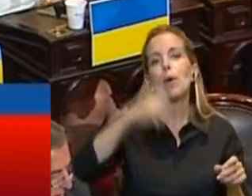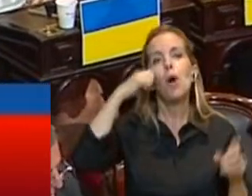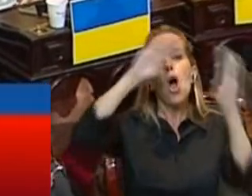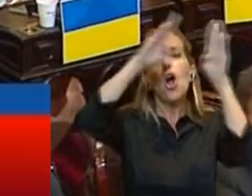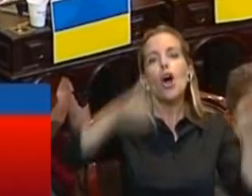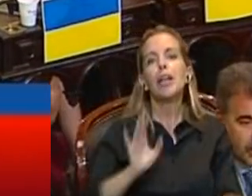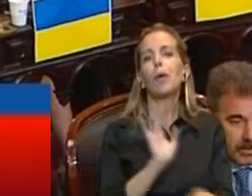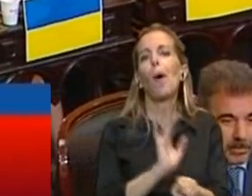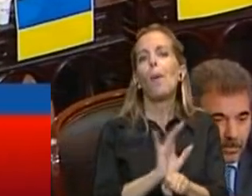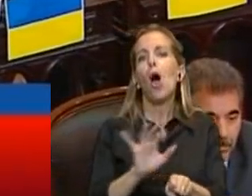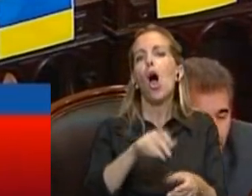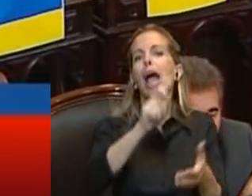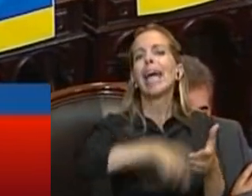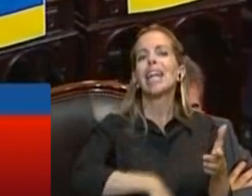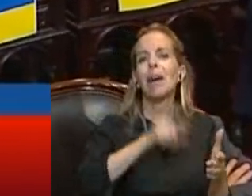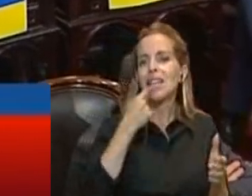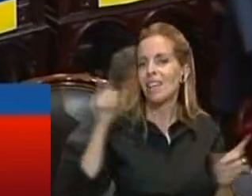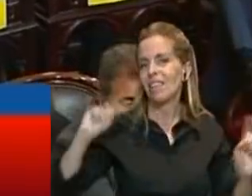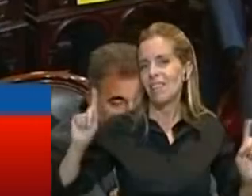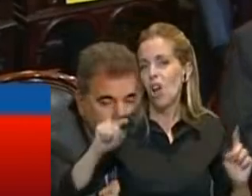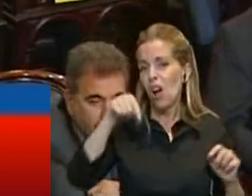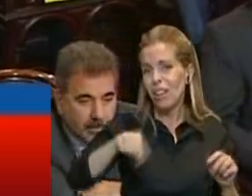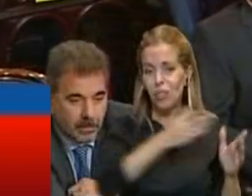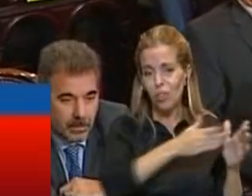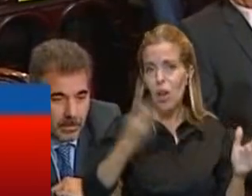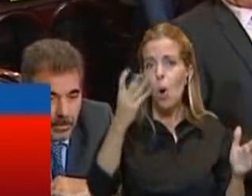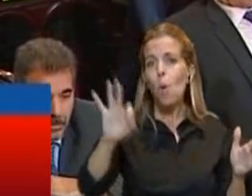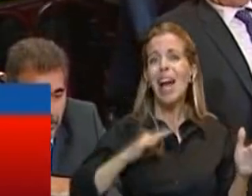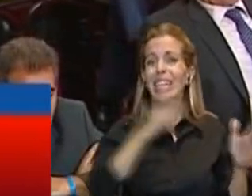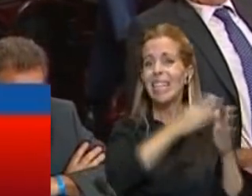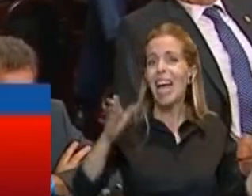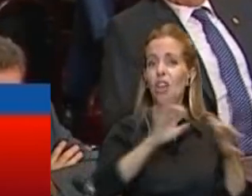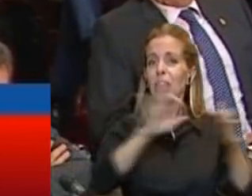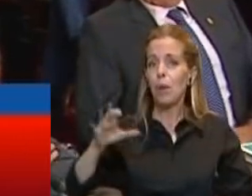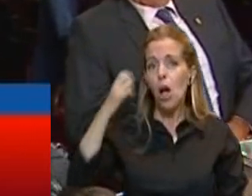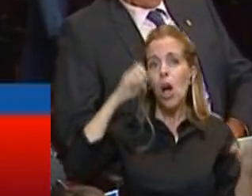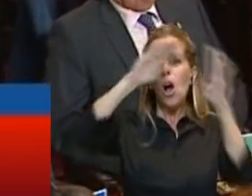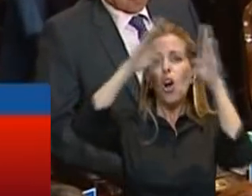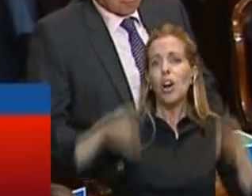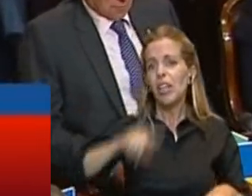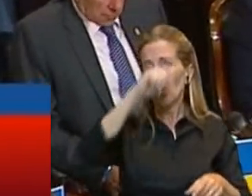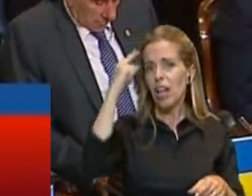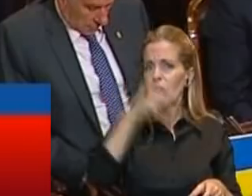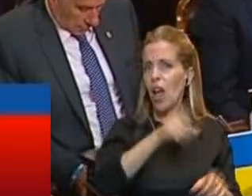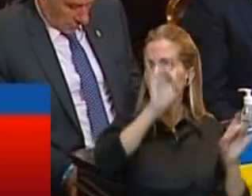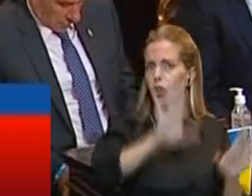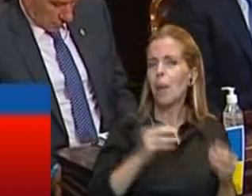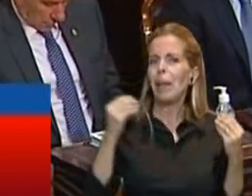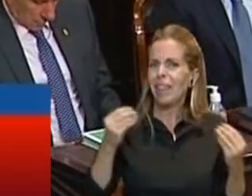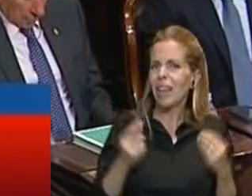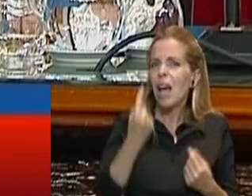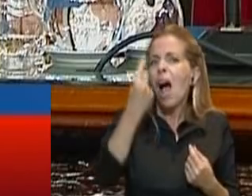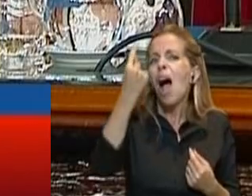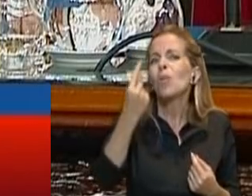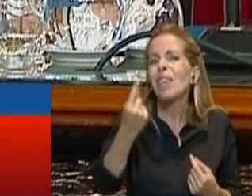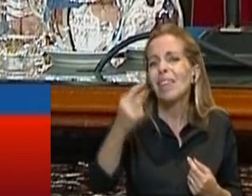escribanía, pero lo cierto es que en estos casi 40 años el Congreso Nacional solo ha dejado sin presupuesto a